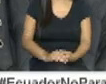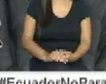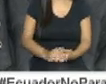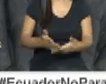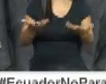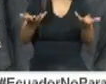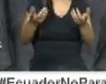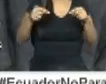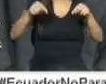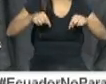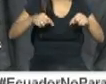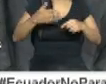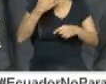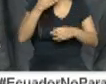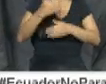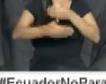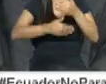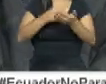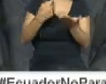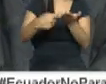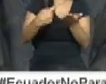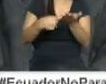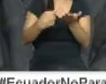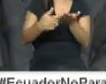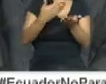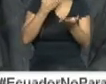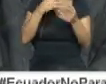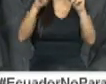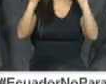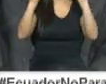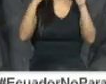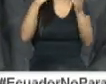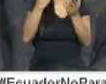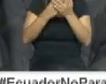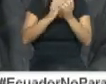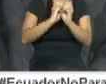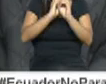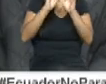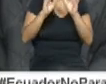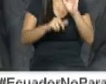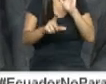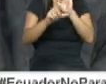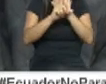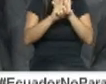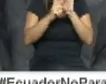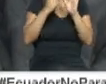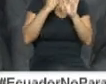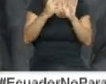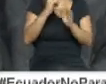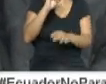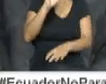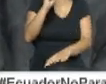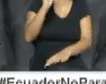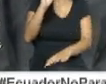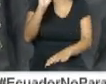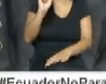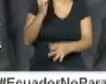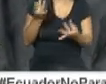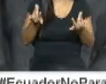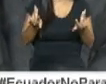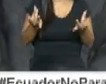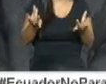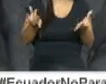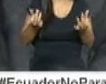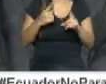se está haciendo últimamente es poner en discusión un tema que a cualquier gobierno le va a caer, ¿no? El tema de la ISBA es un tema sensible, bastante sensible. Así es. Y en